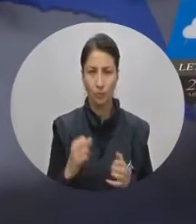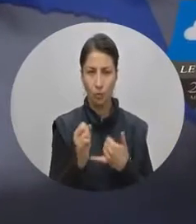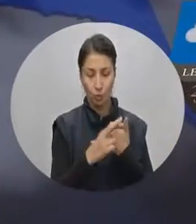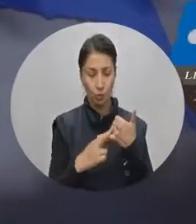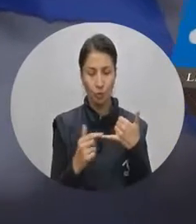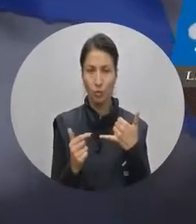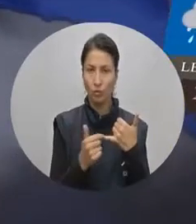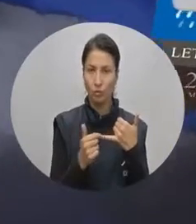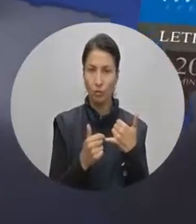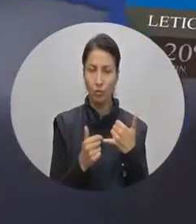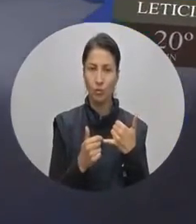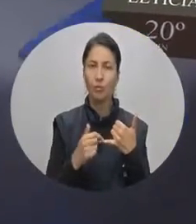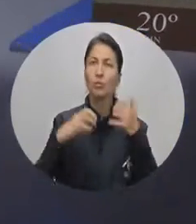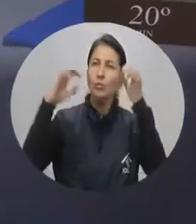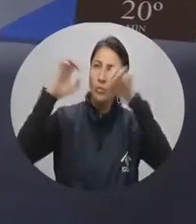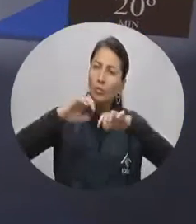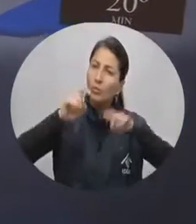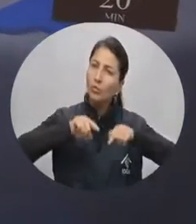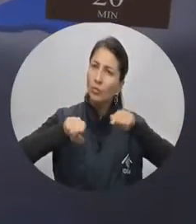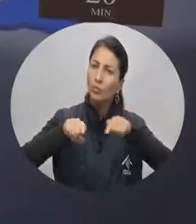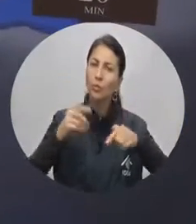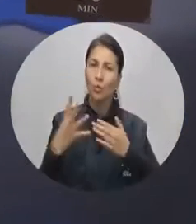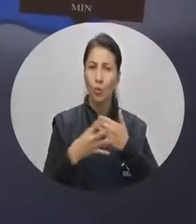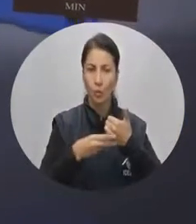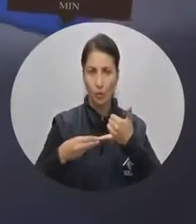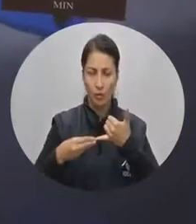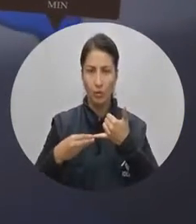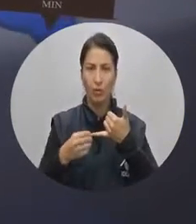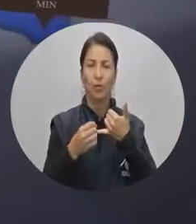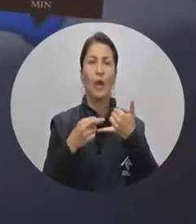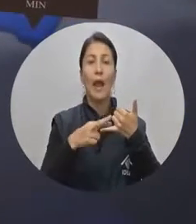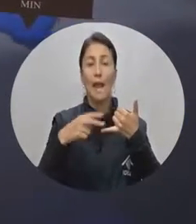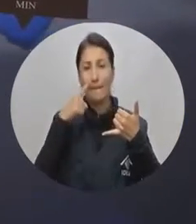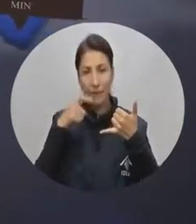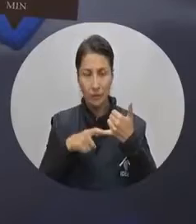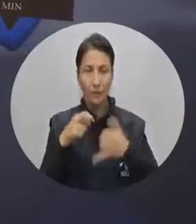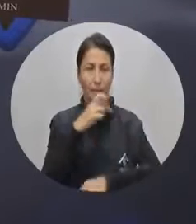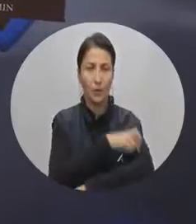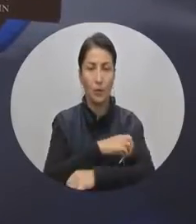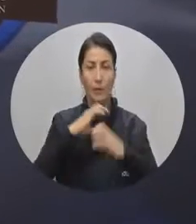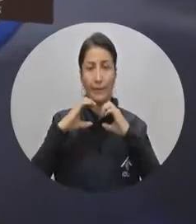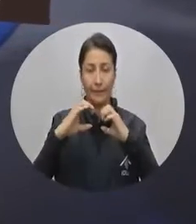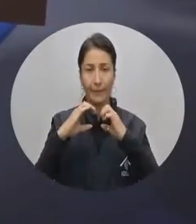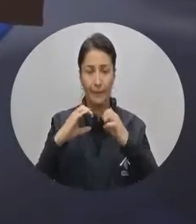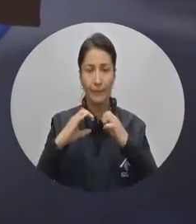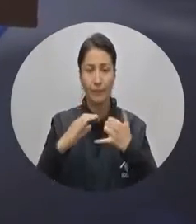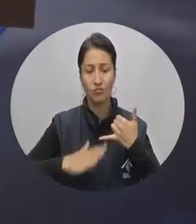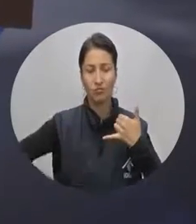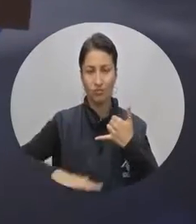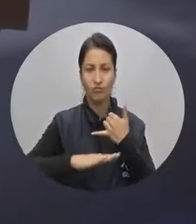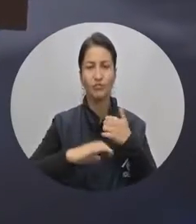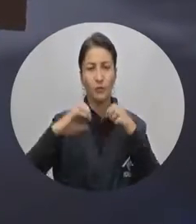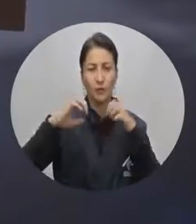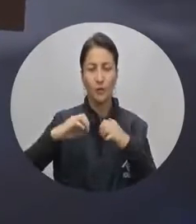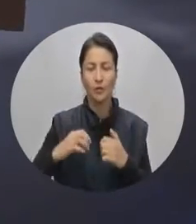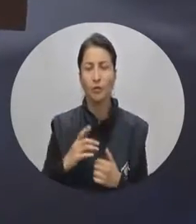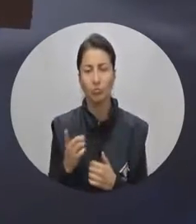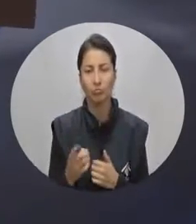Hacia el sur del territorio se seguirán registrando lluvias en áreas del Guainía, sur del Amazonas, Putumayo y Caquetá y en sus